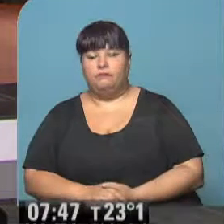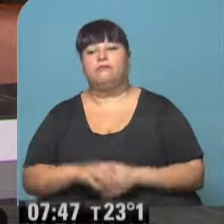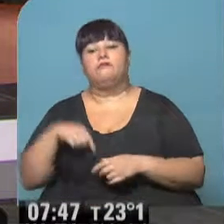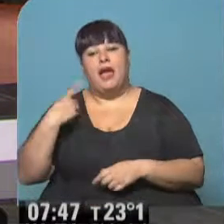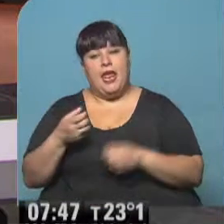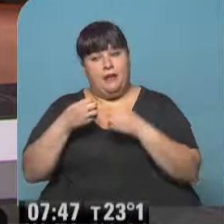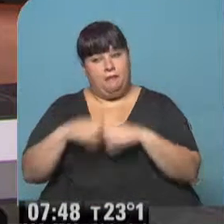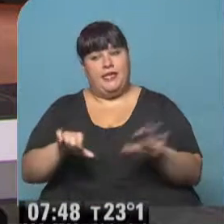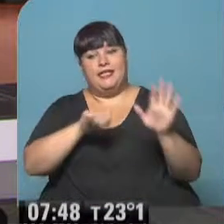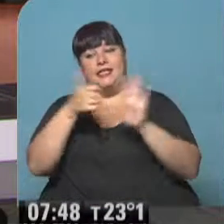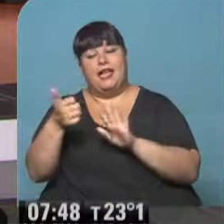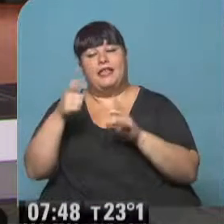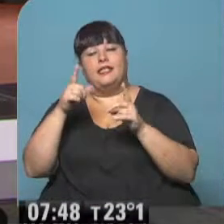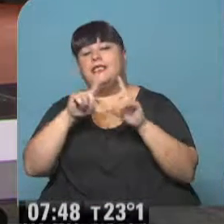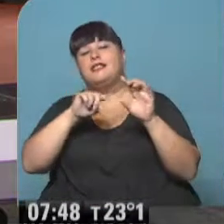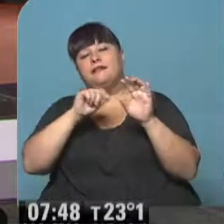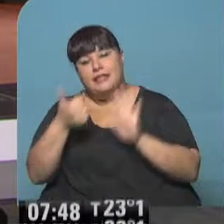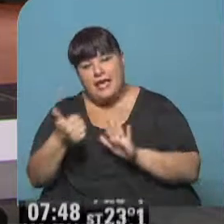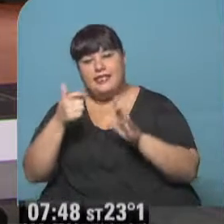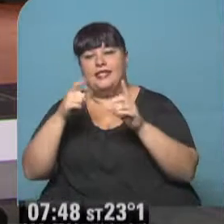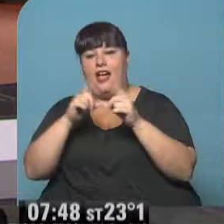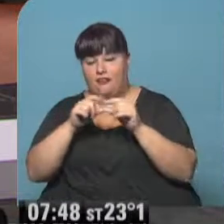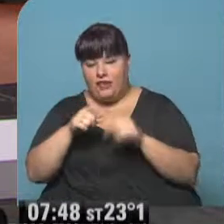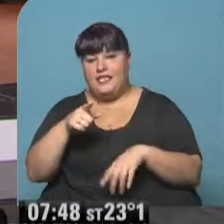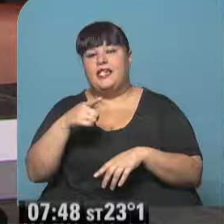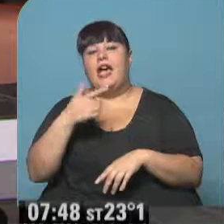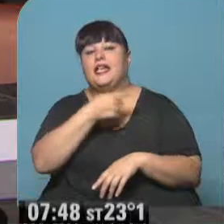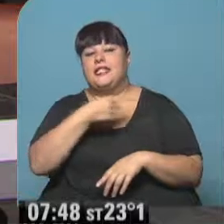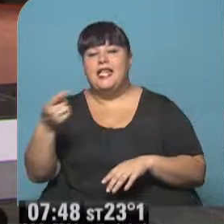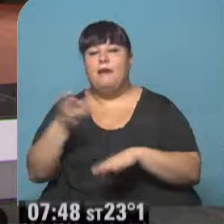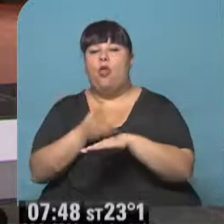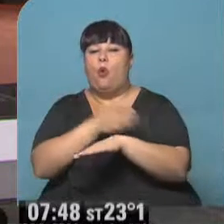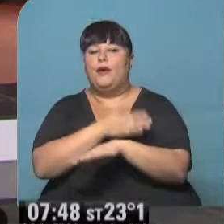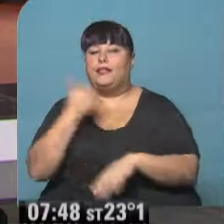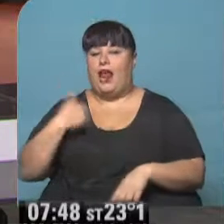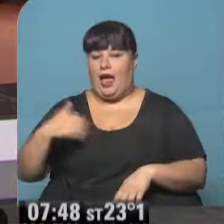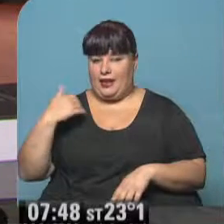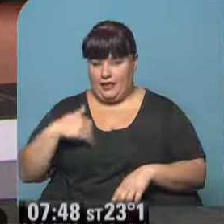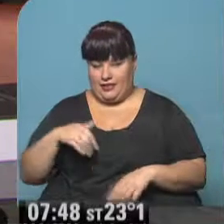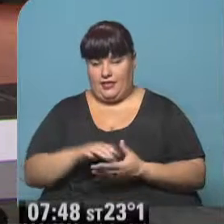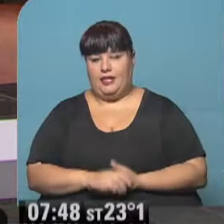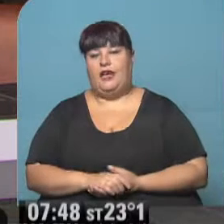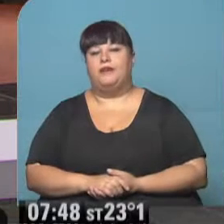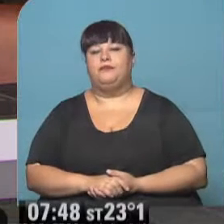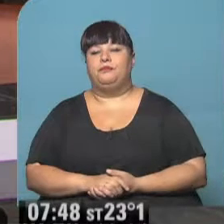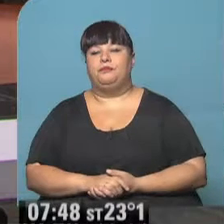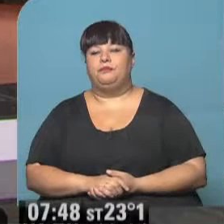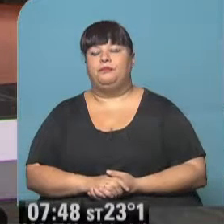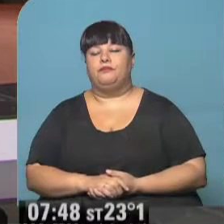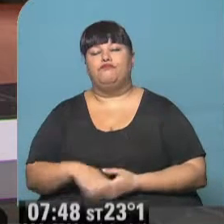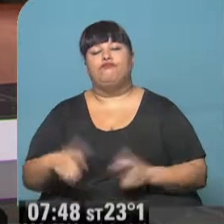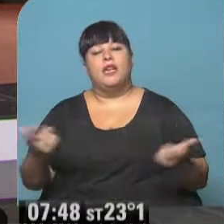Comienza mañana la séptima edición, la sexta edición, así se dice, de la Semana Documental en la Argentina.